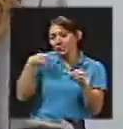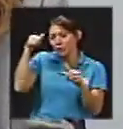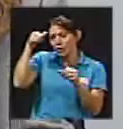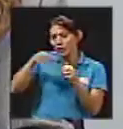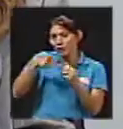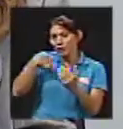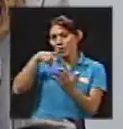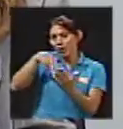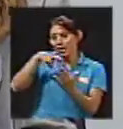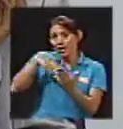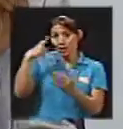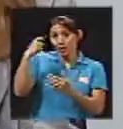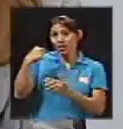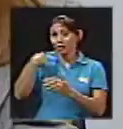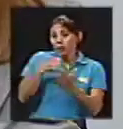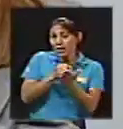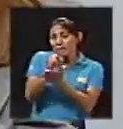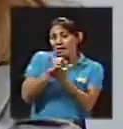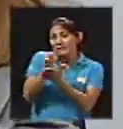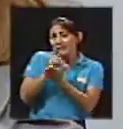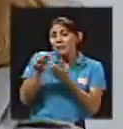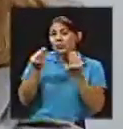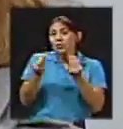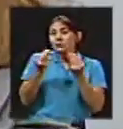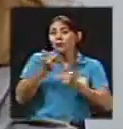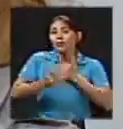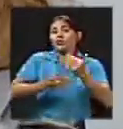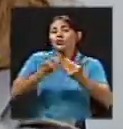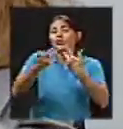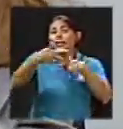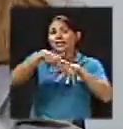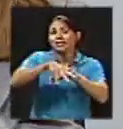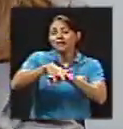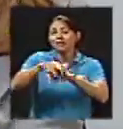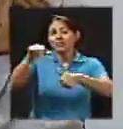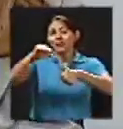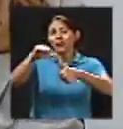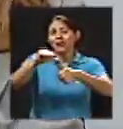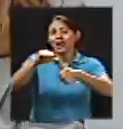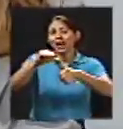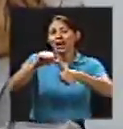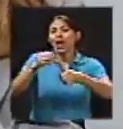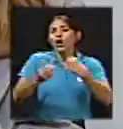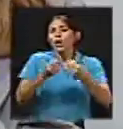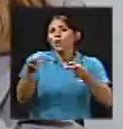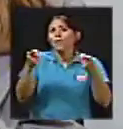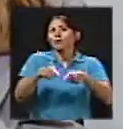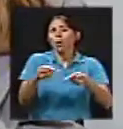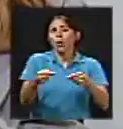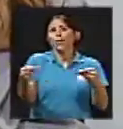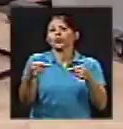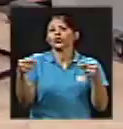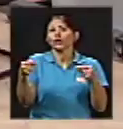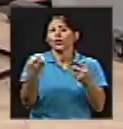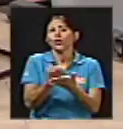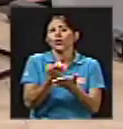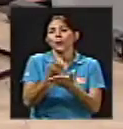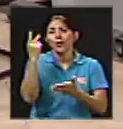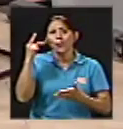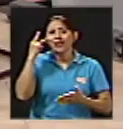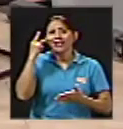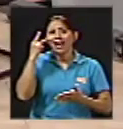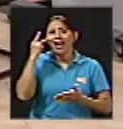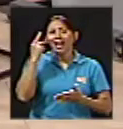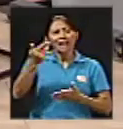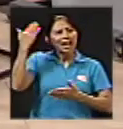hice un trabajito sobre este tema, investigué mucho el proceso de integración centroamericana, cómo se dio la oposición, la economía política, cómo fue. Y algunos industriales